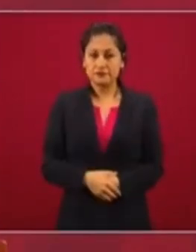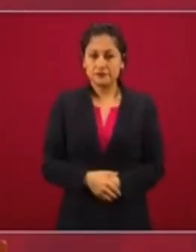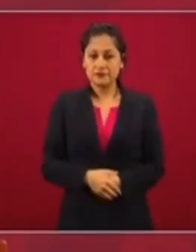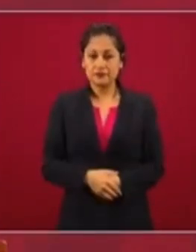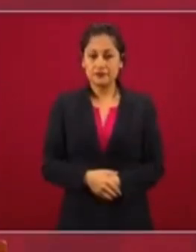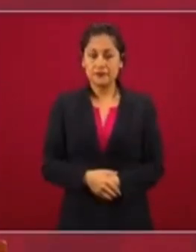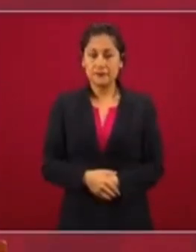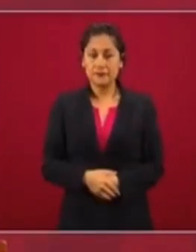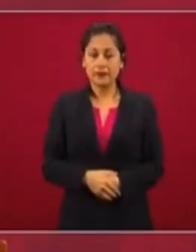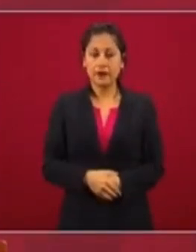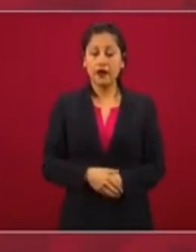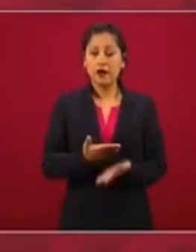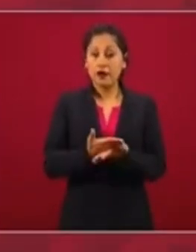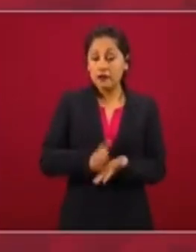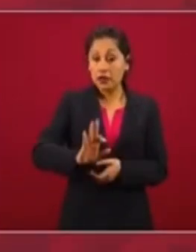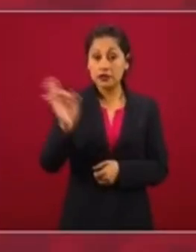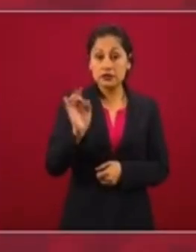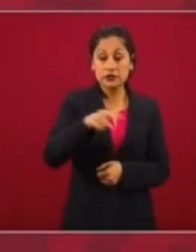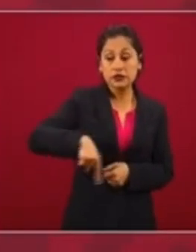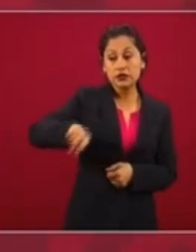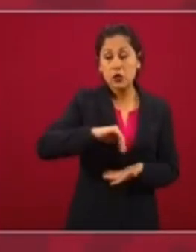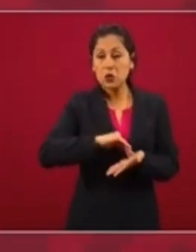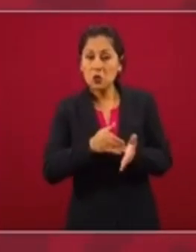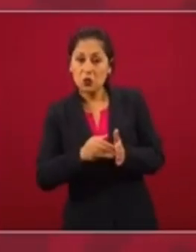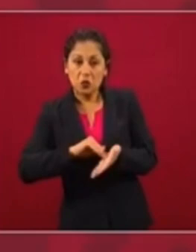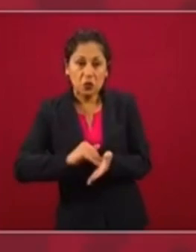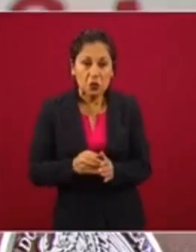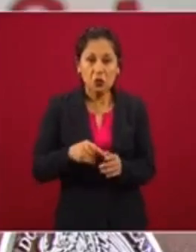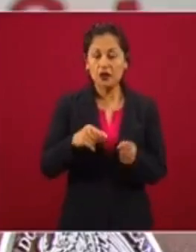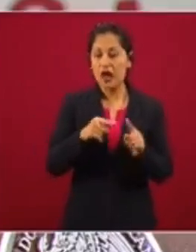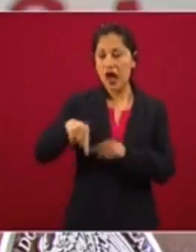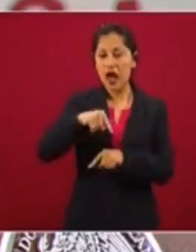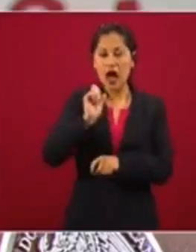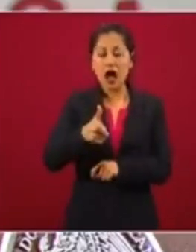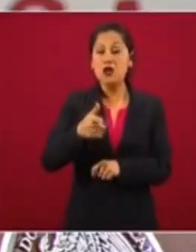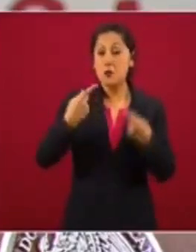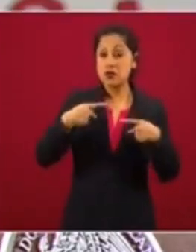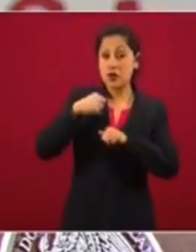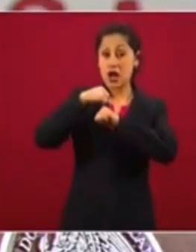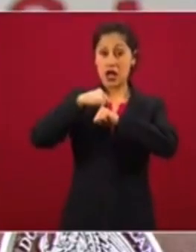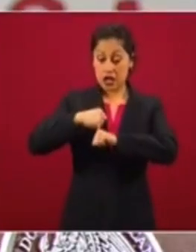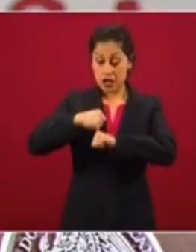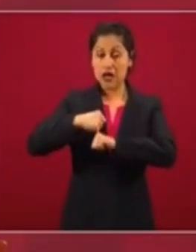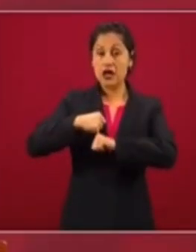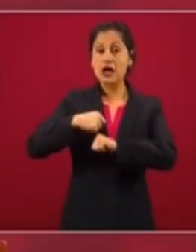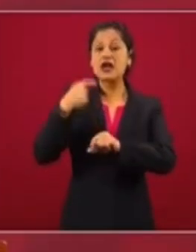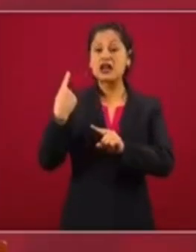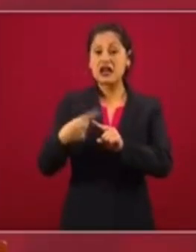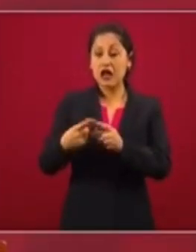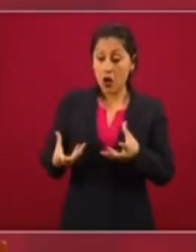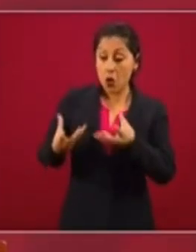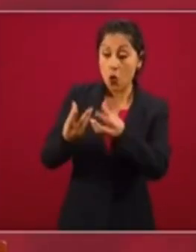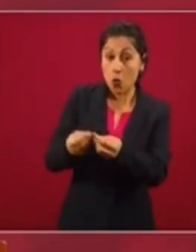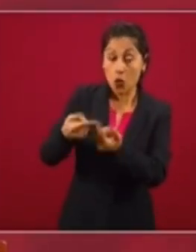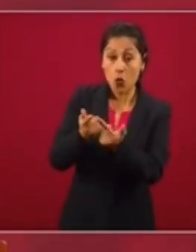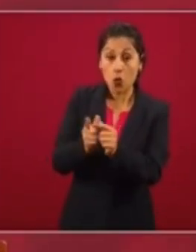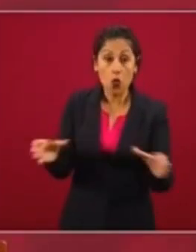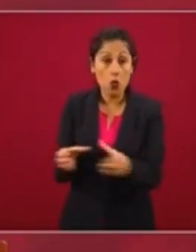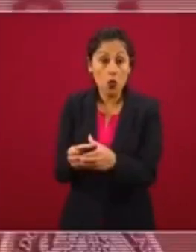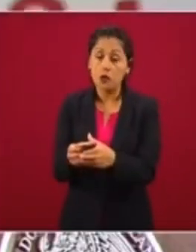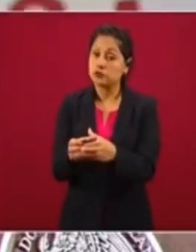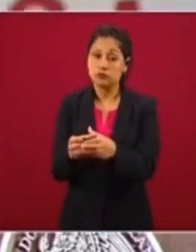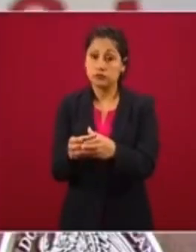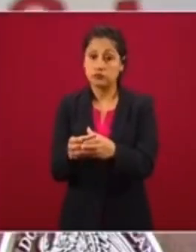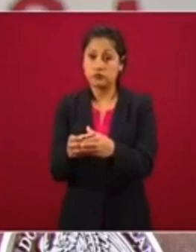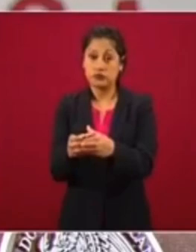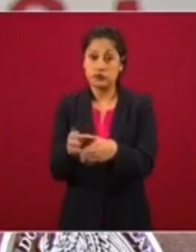Y si existe una confabulación, si la autoridad está al servicio de un grupo y